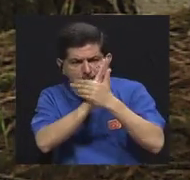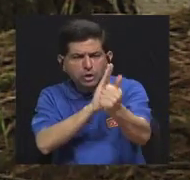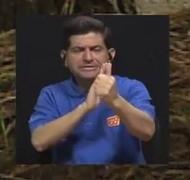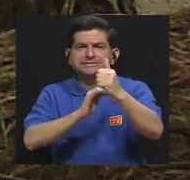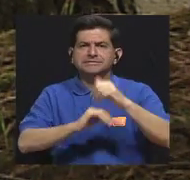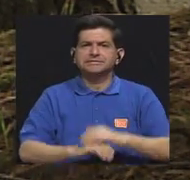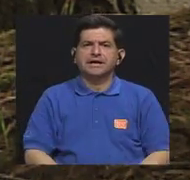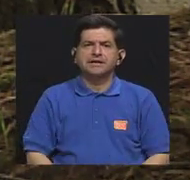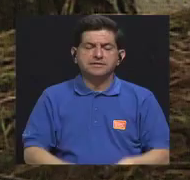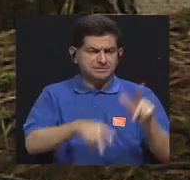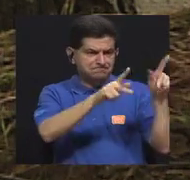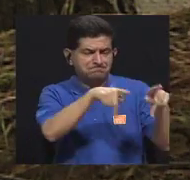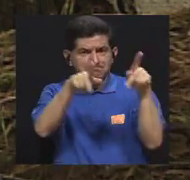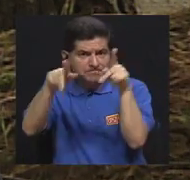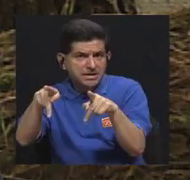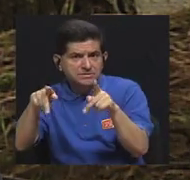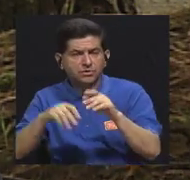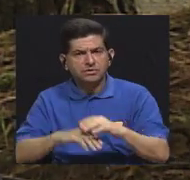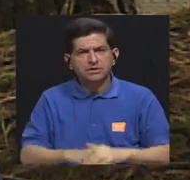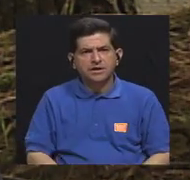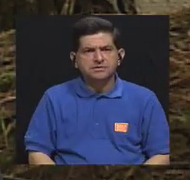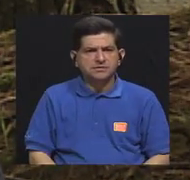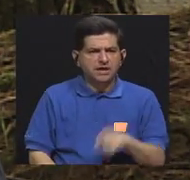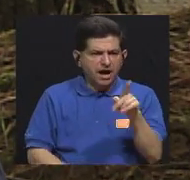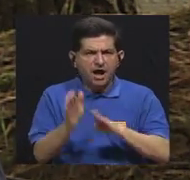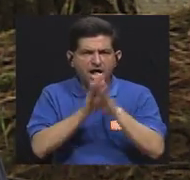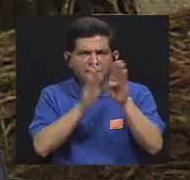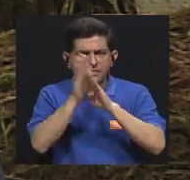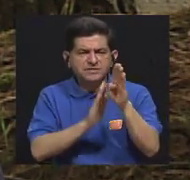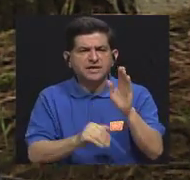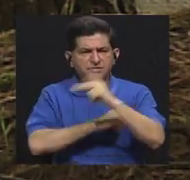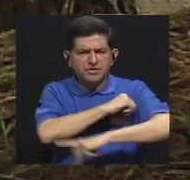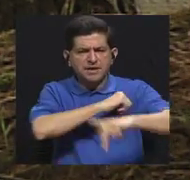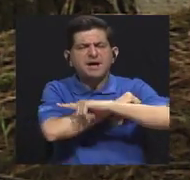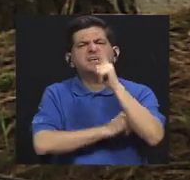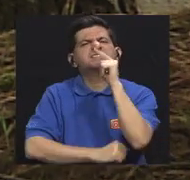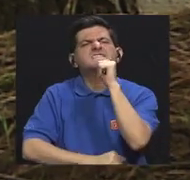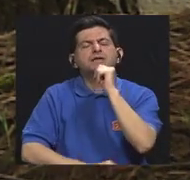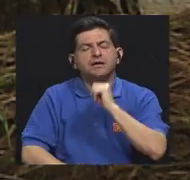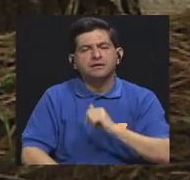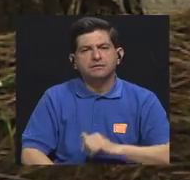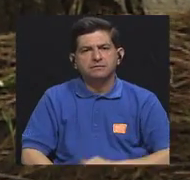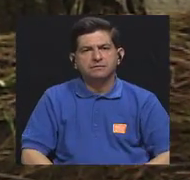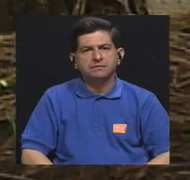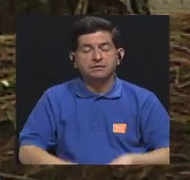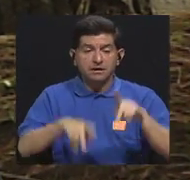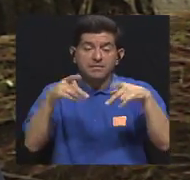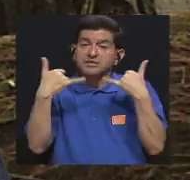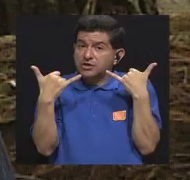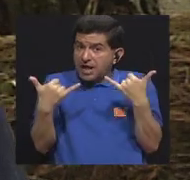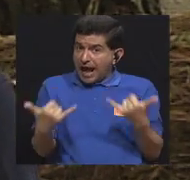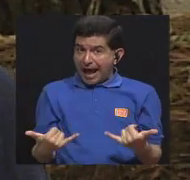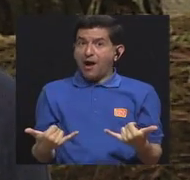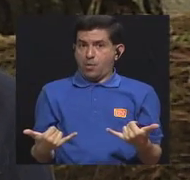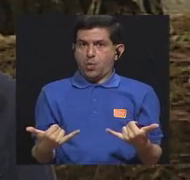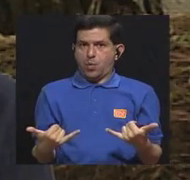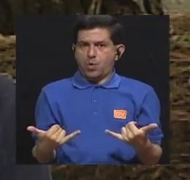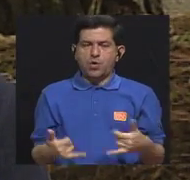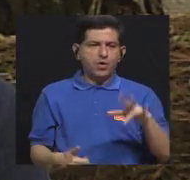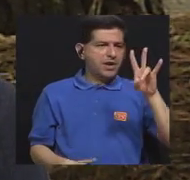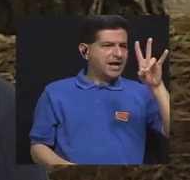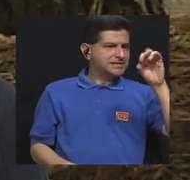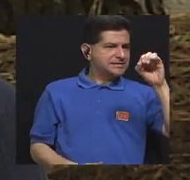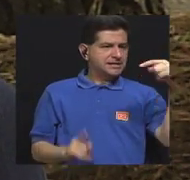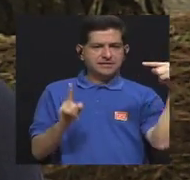potencia, porque ¿quiénes son las personas que han desarrollado nuestro país? Las personas que en este